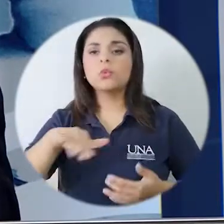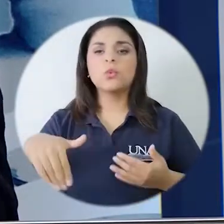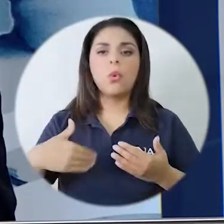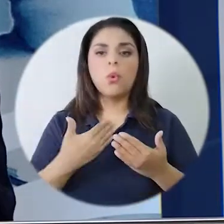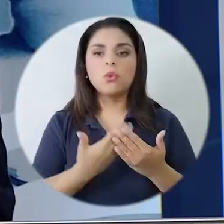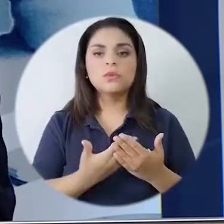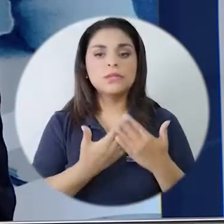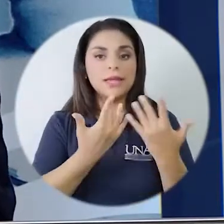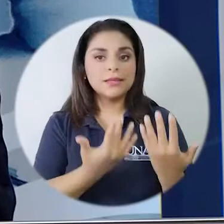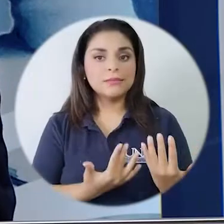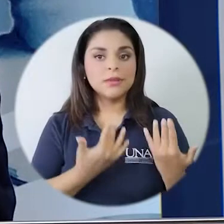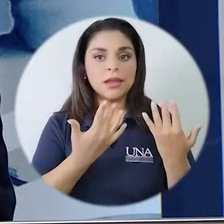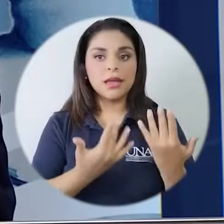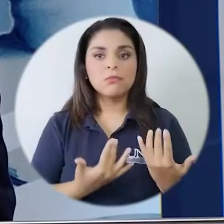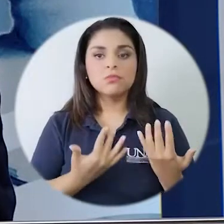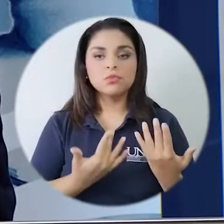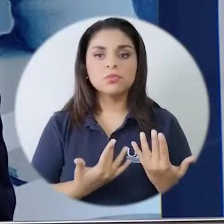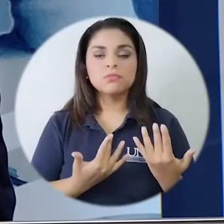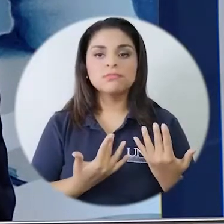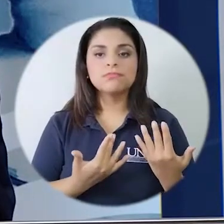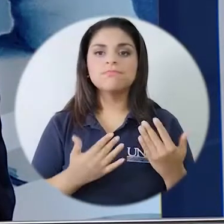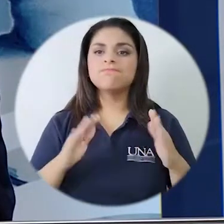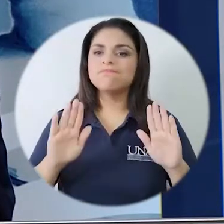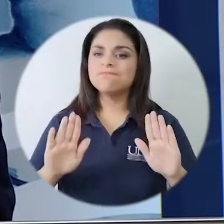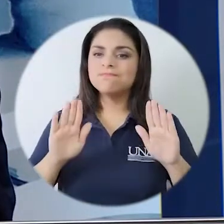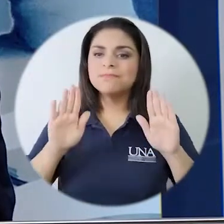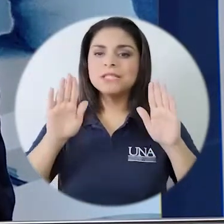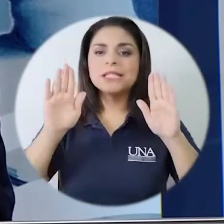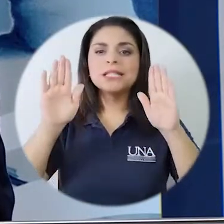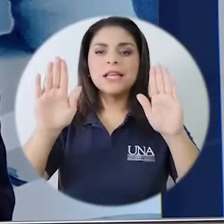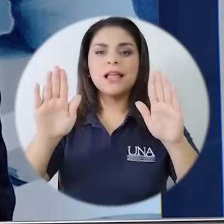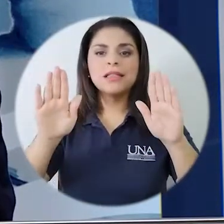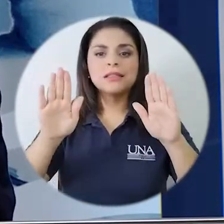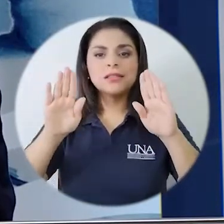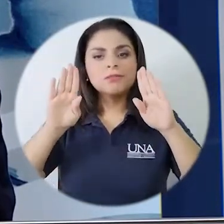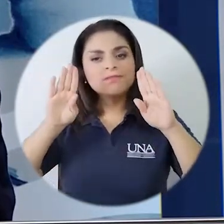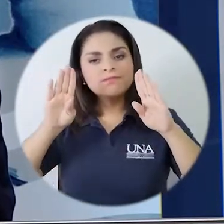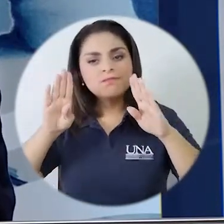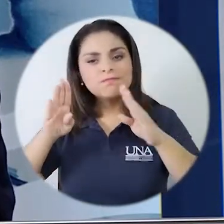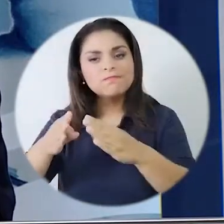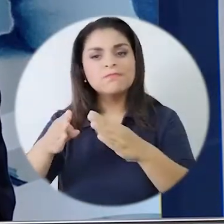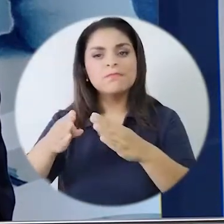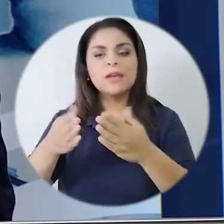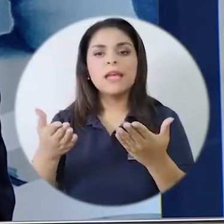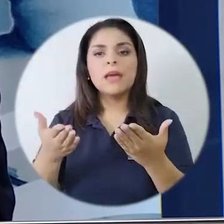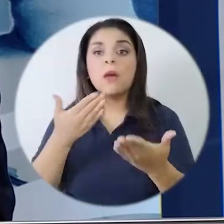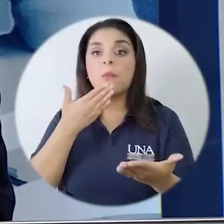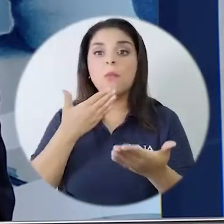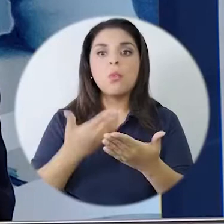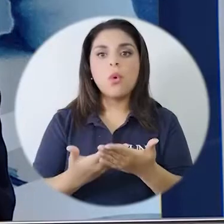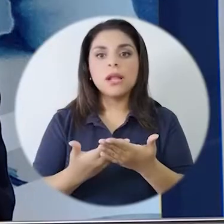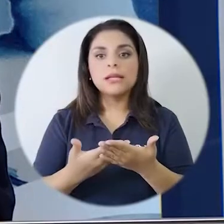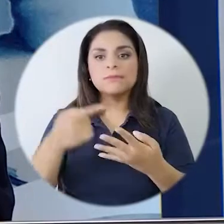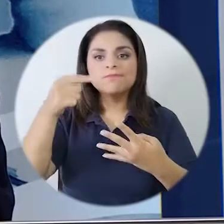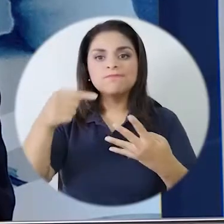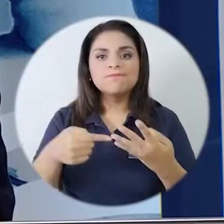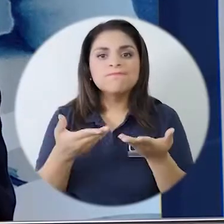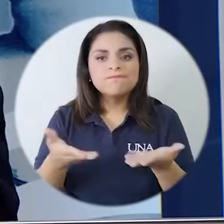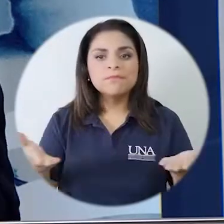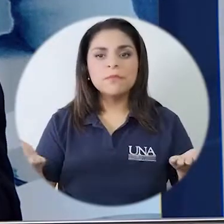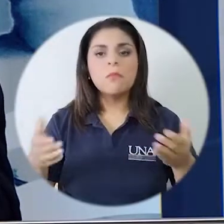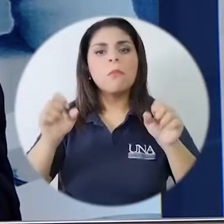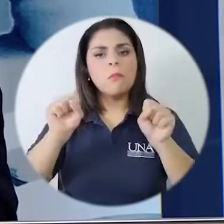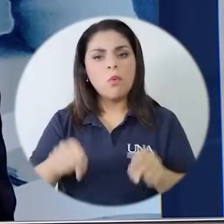todos esperamos una excelente focalización, ¿verdad?, de buenas herramientas que puedan entrar de lleno